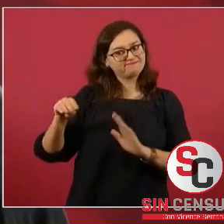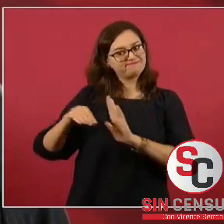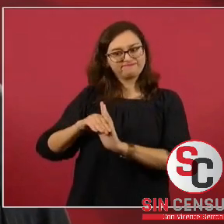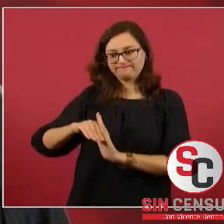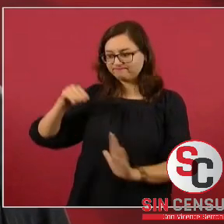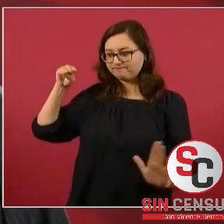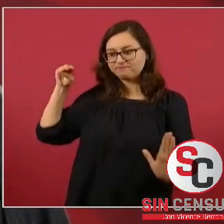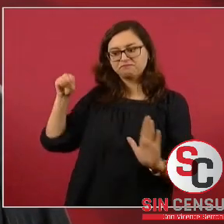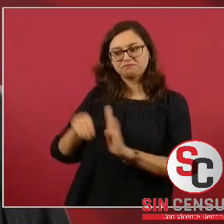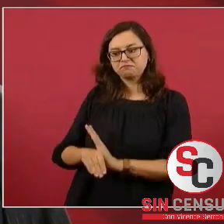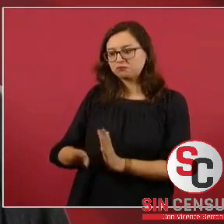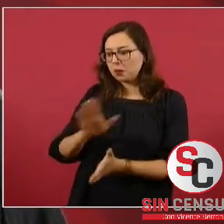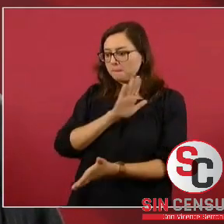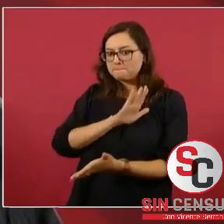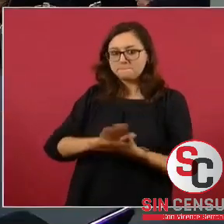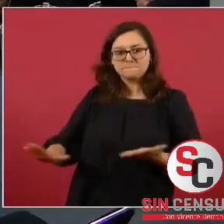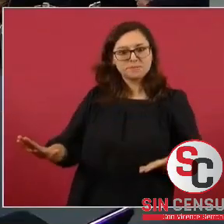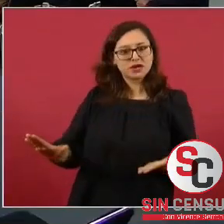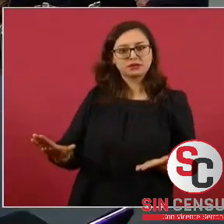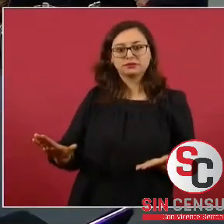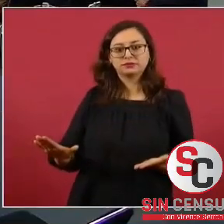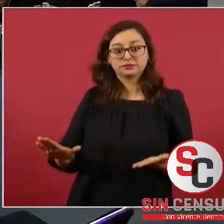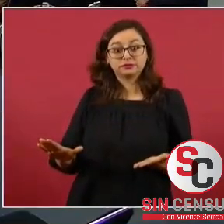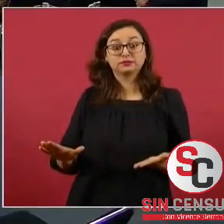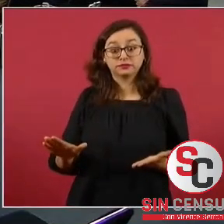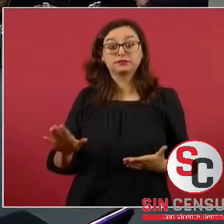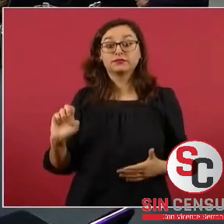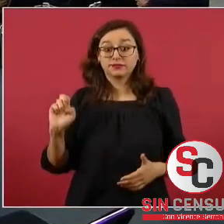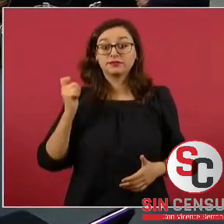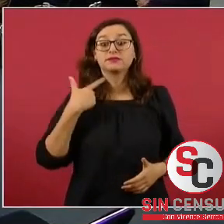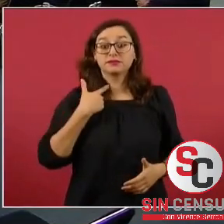Electricidad. Si actuaron